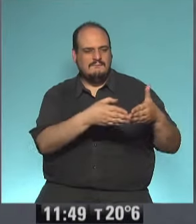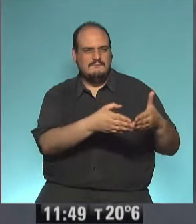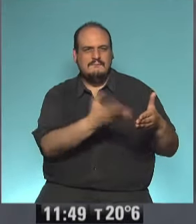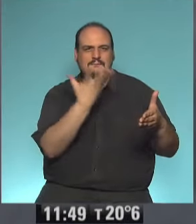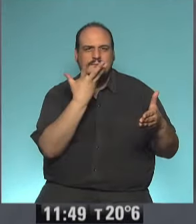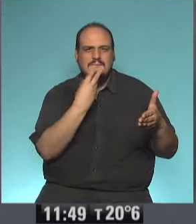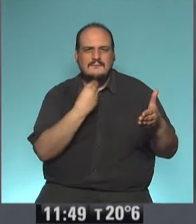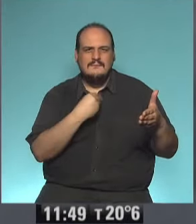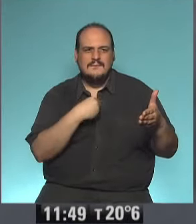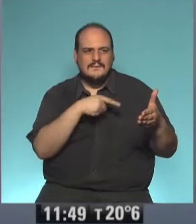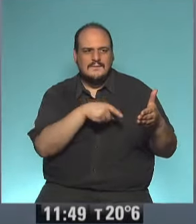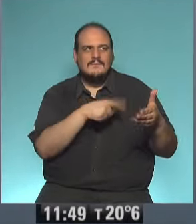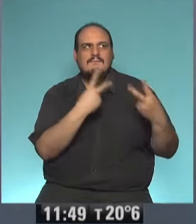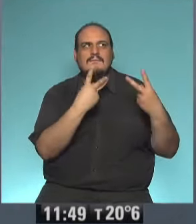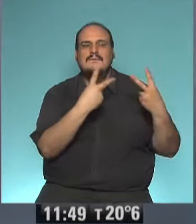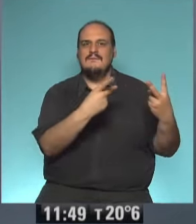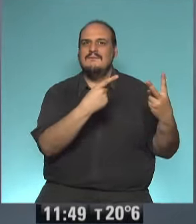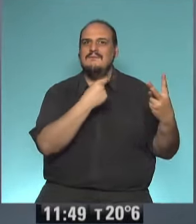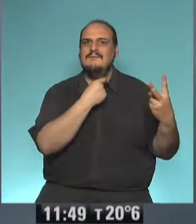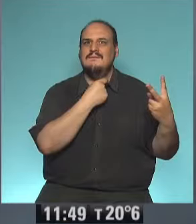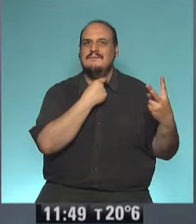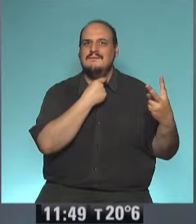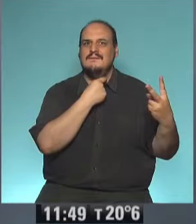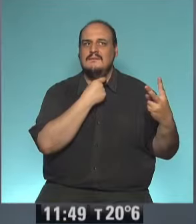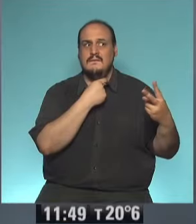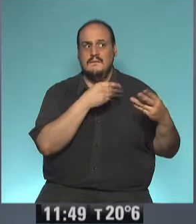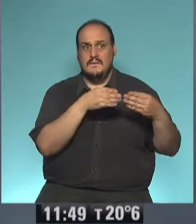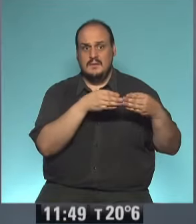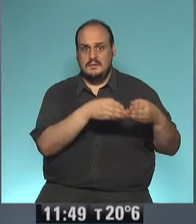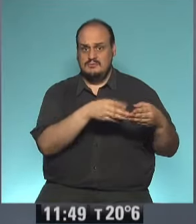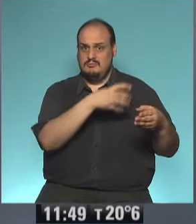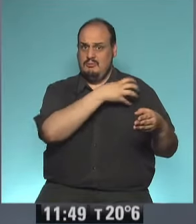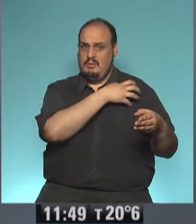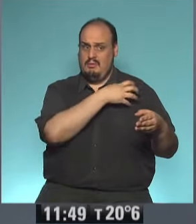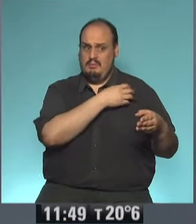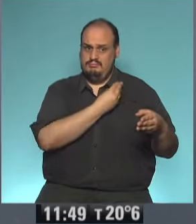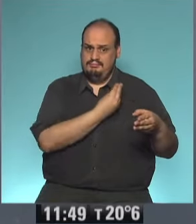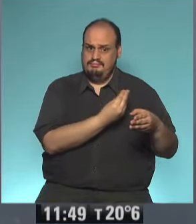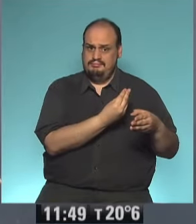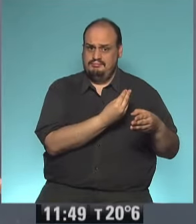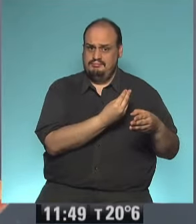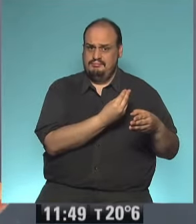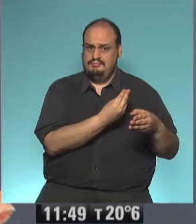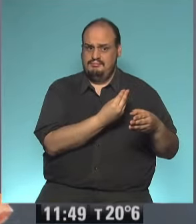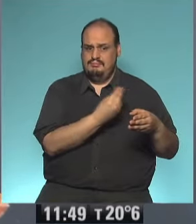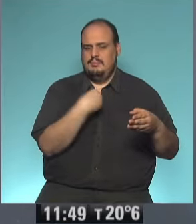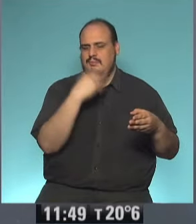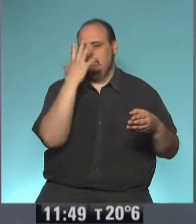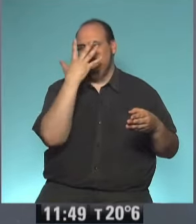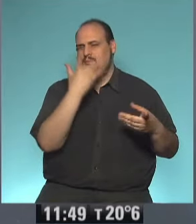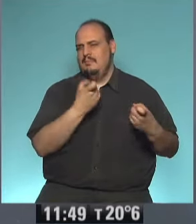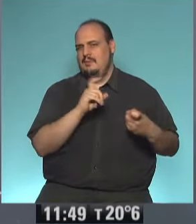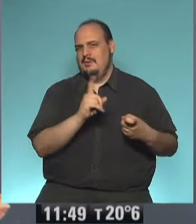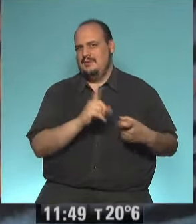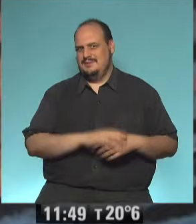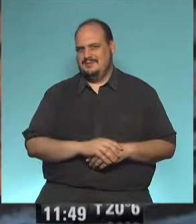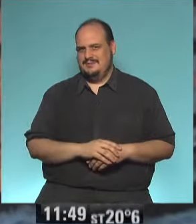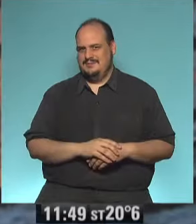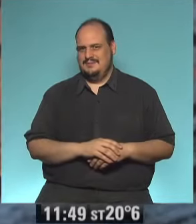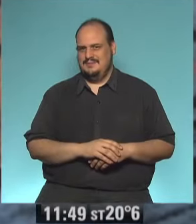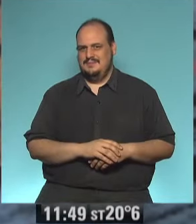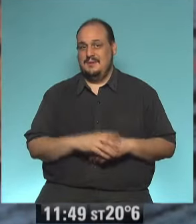Lo que más quiero es viajar. Si voy a ser capitana, no preciso ese disfraz.